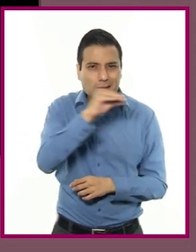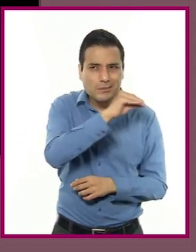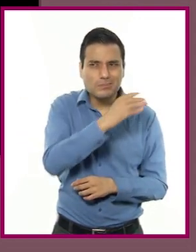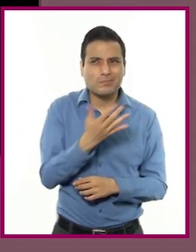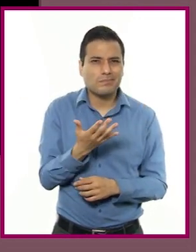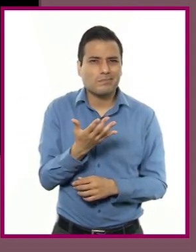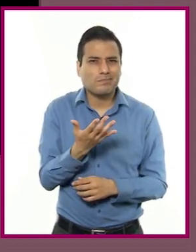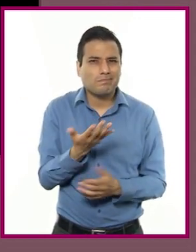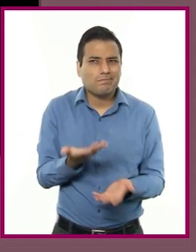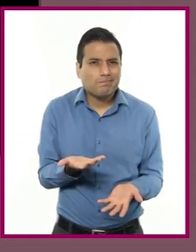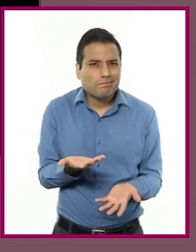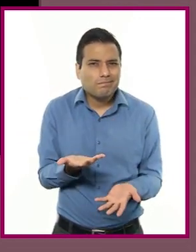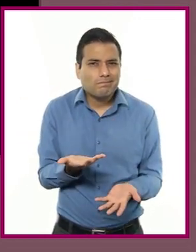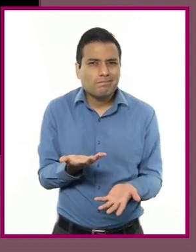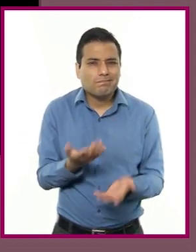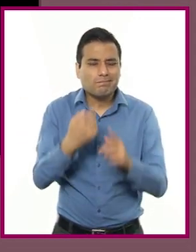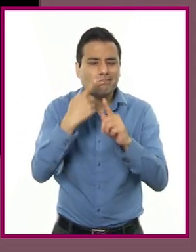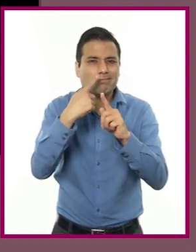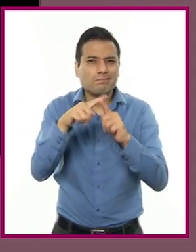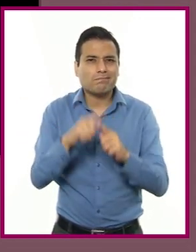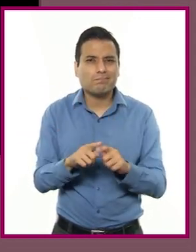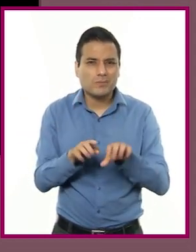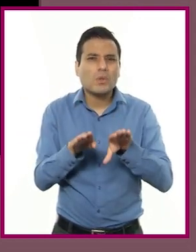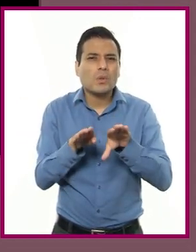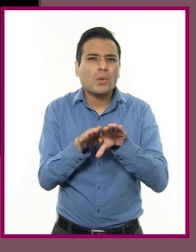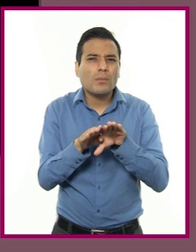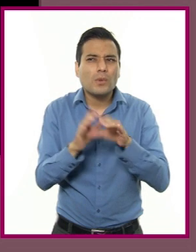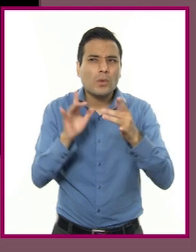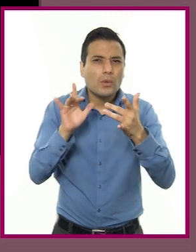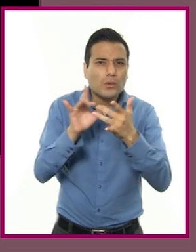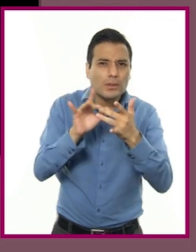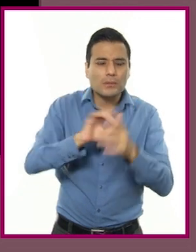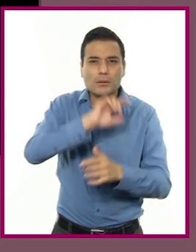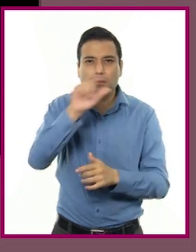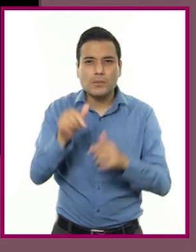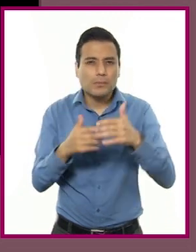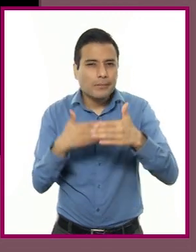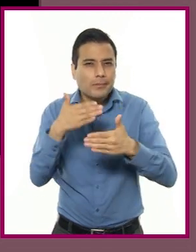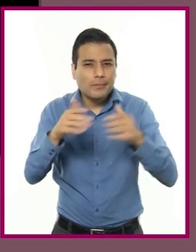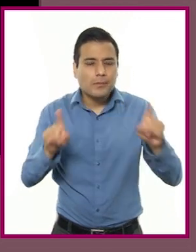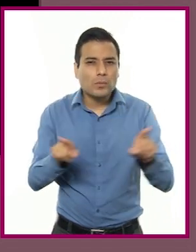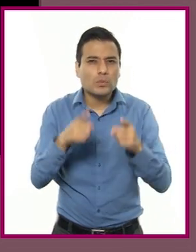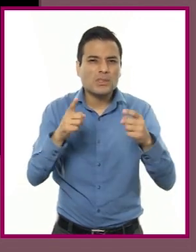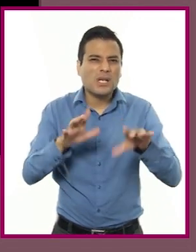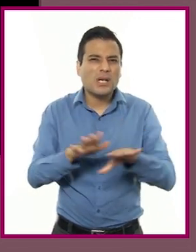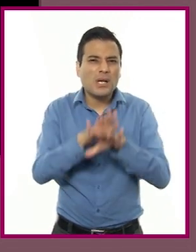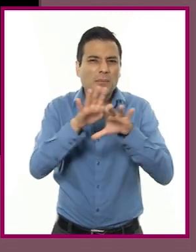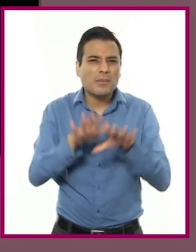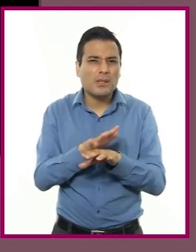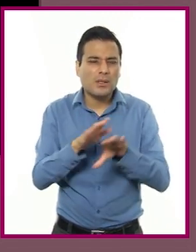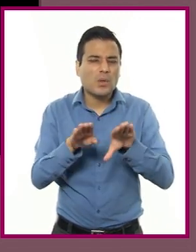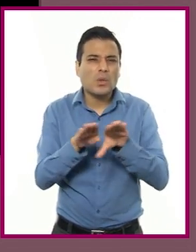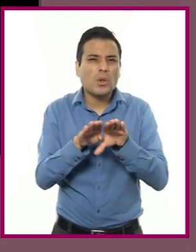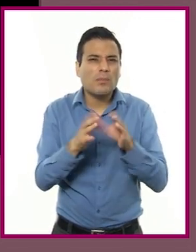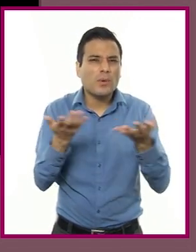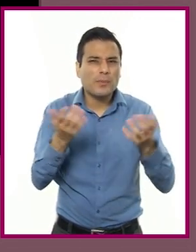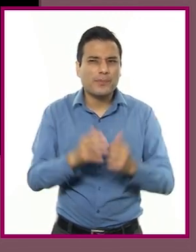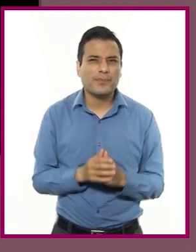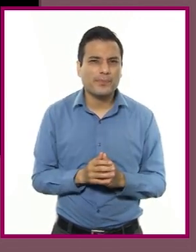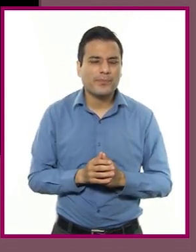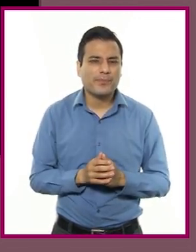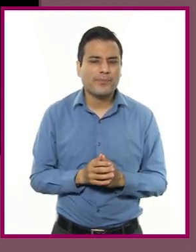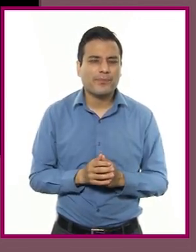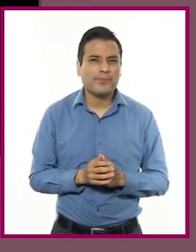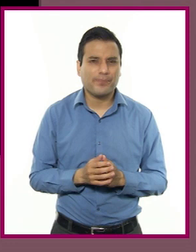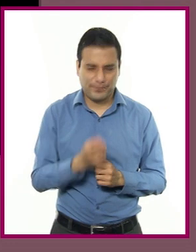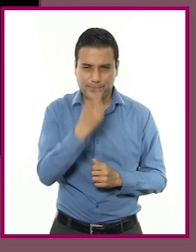grupos europeos y africanos? ¿Y cómo esto influyó en la música y las danzas que actualmente tenemos en